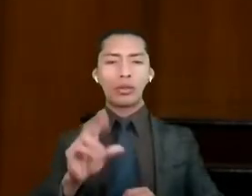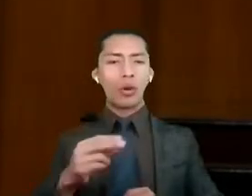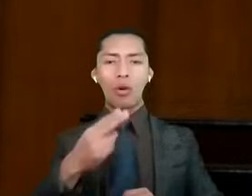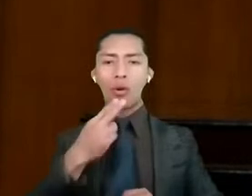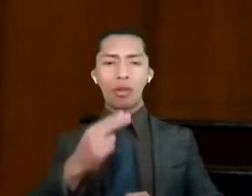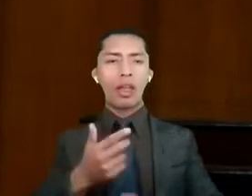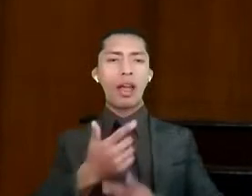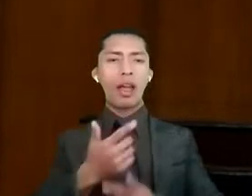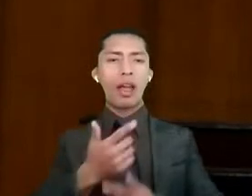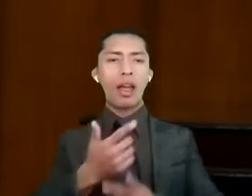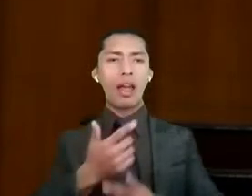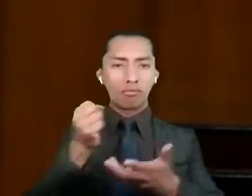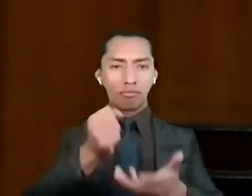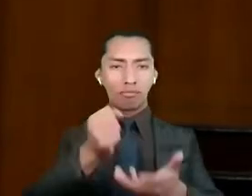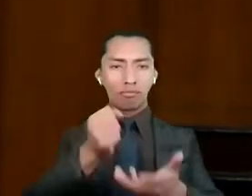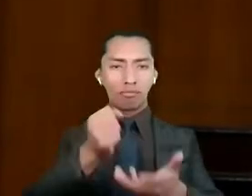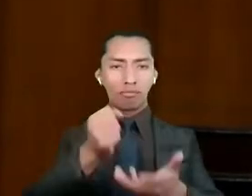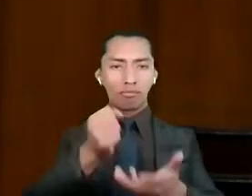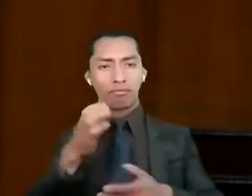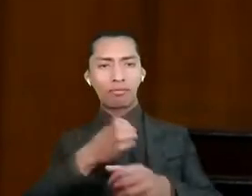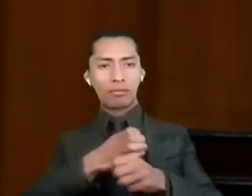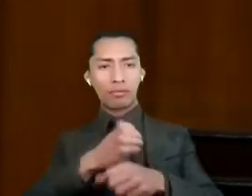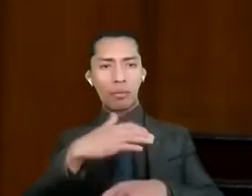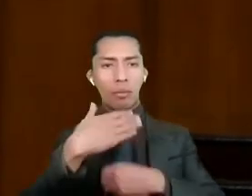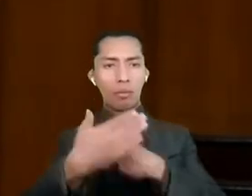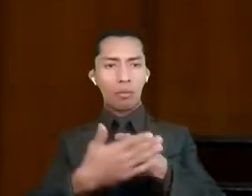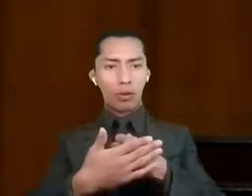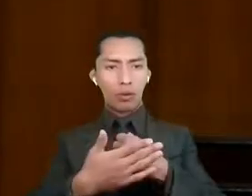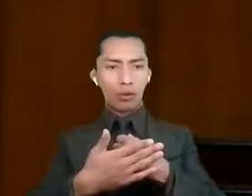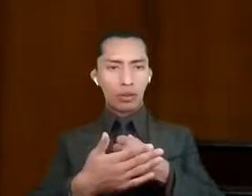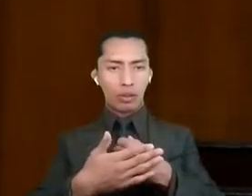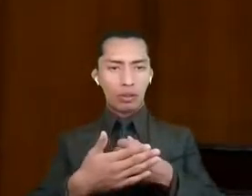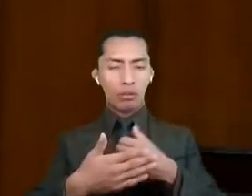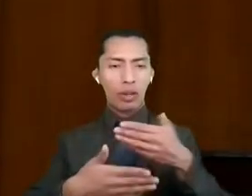tanto federal como estatal, en el próximo proceso electoral en